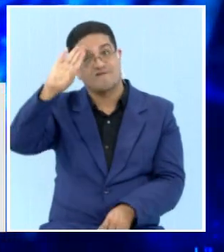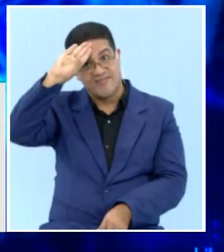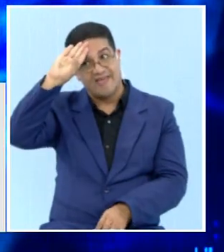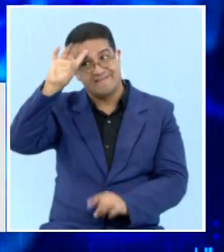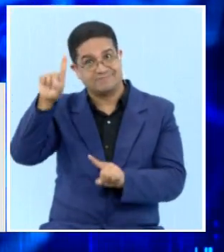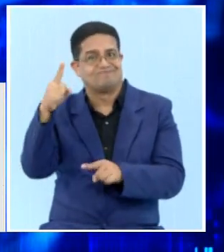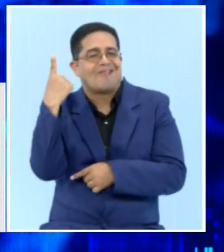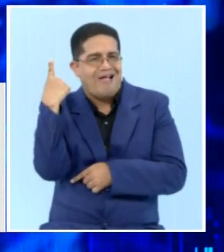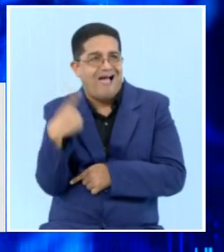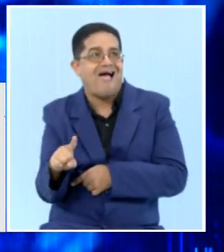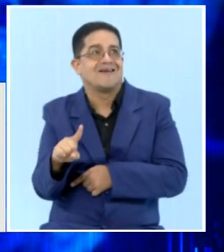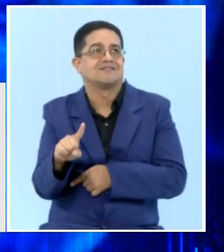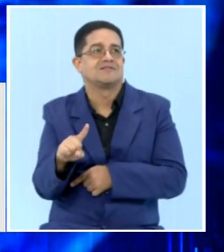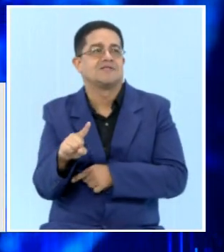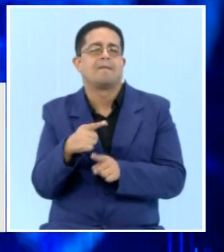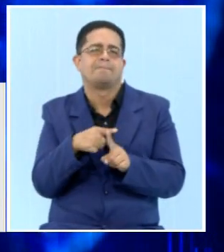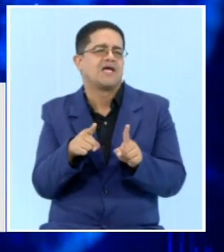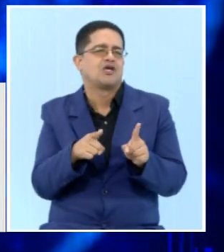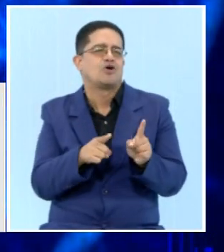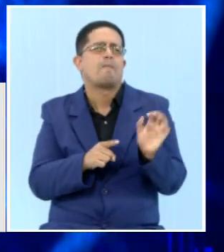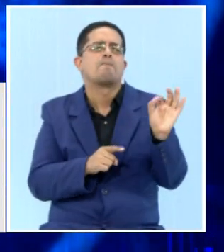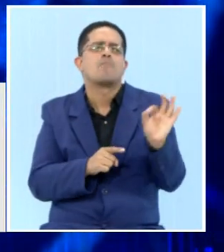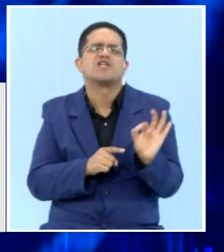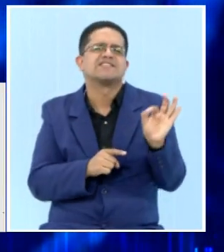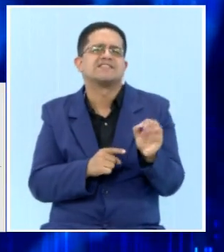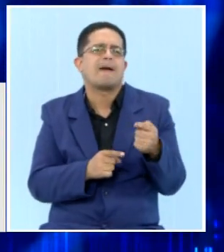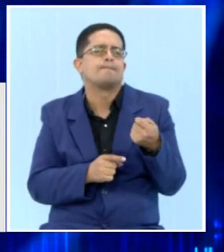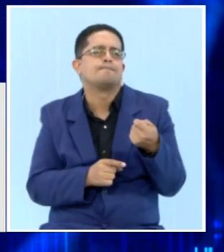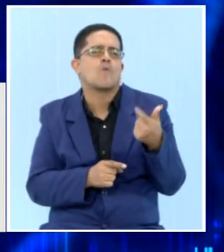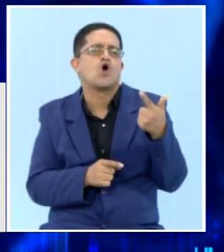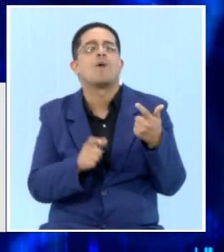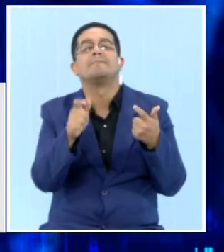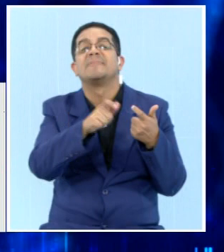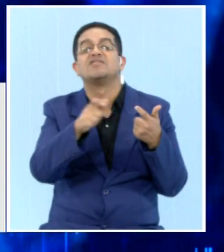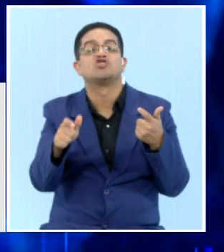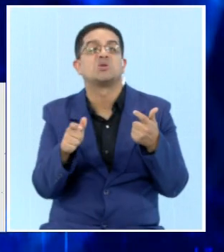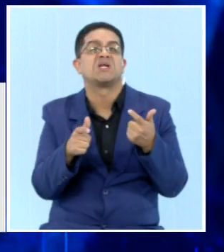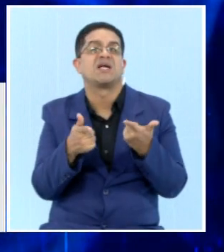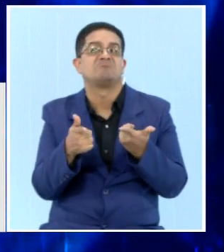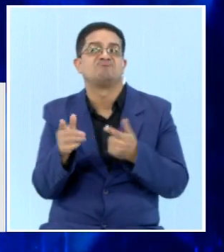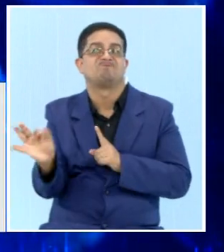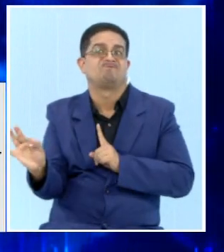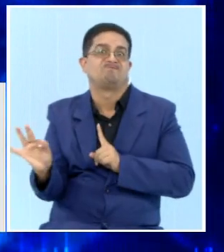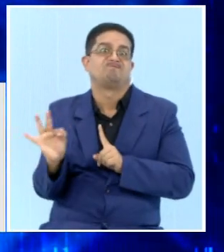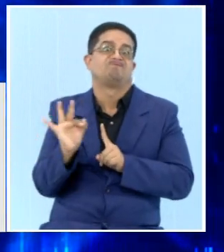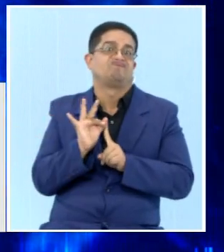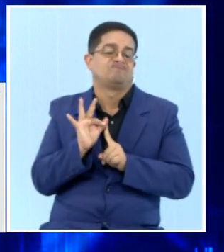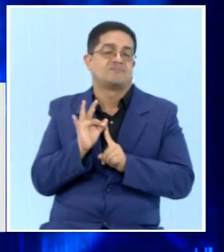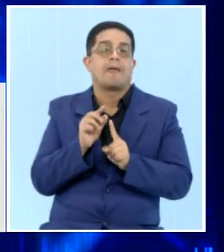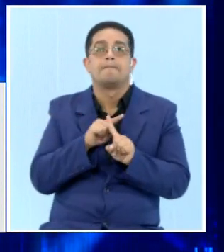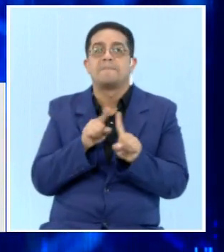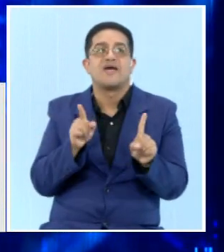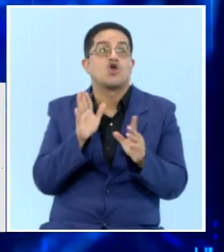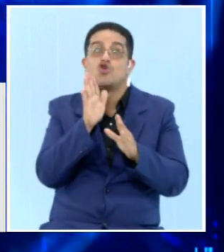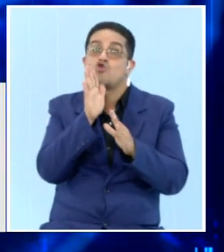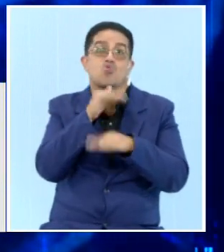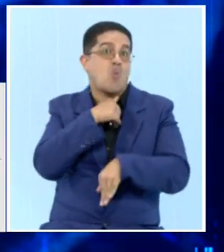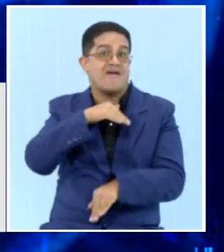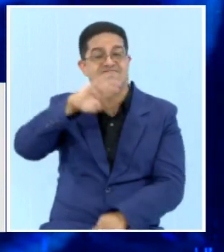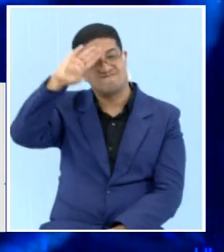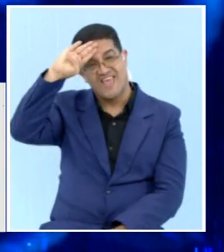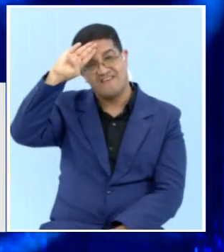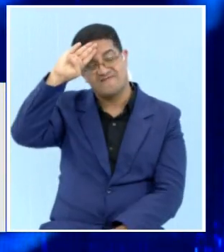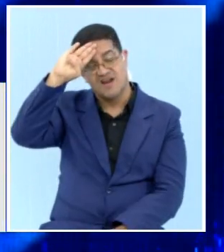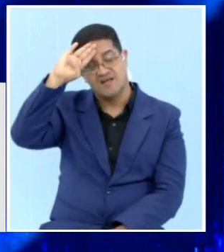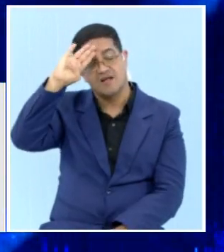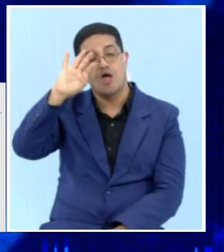importantes, pero hay un porcentaje muy, muy bajo de personas que pueden tener síntomas sin tener un mayor grado de fiebre, y